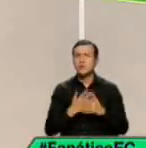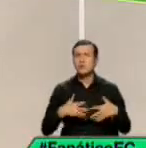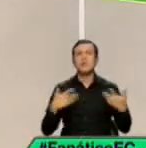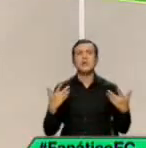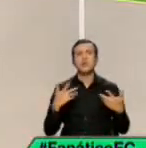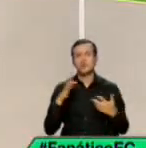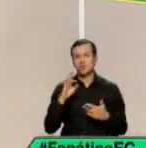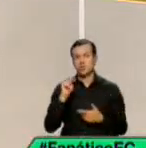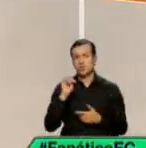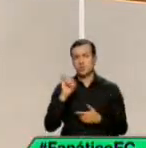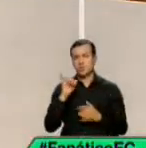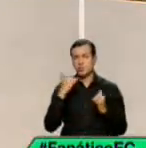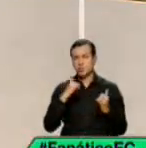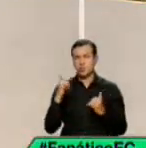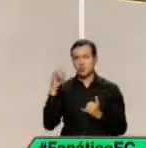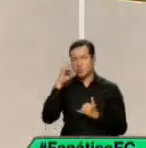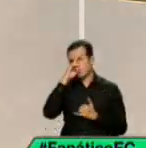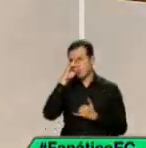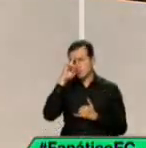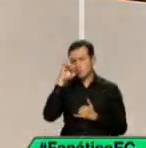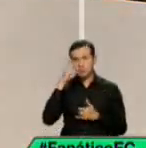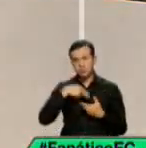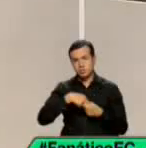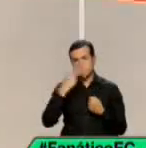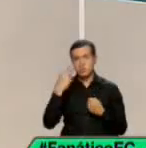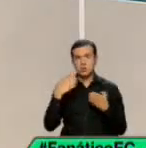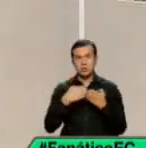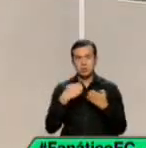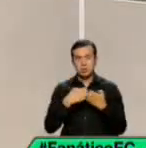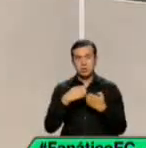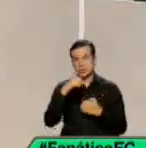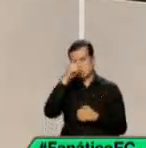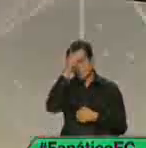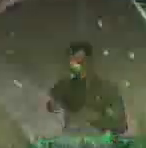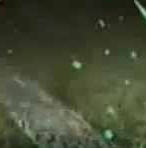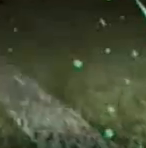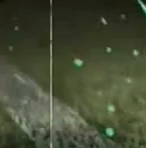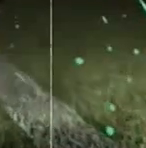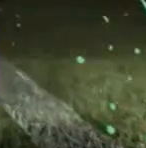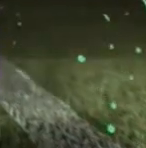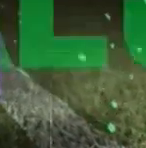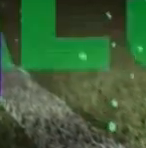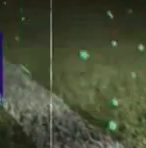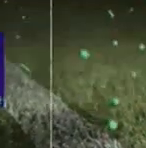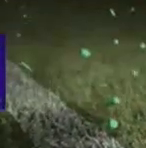de Toni Kroos, jugador del Real Madrid, tras su renuncia a la selección germana.